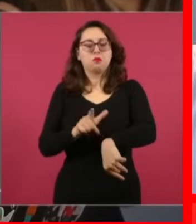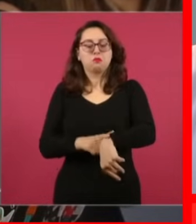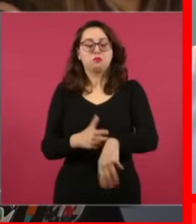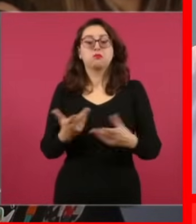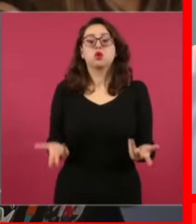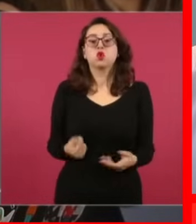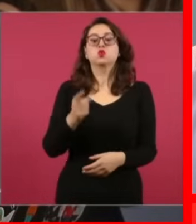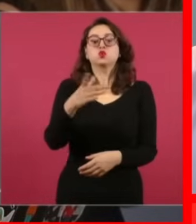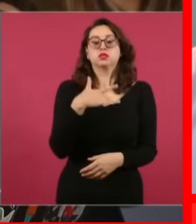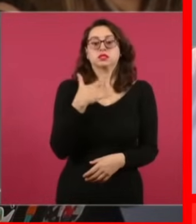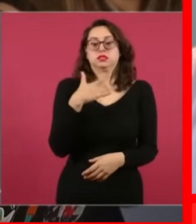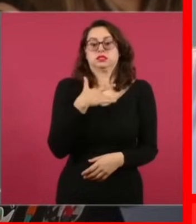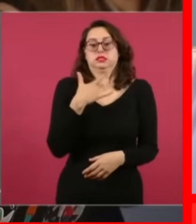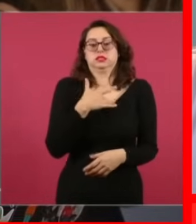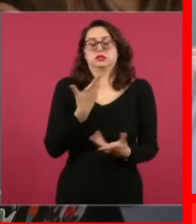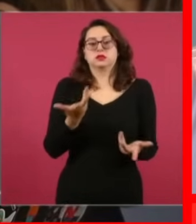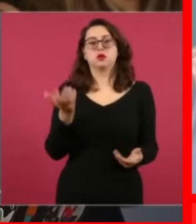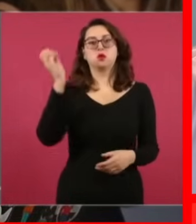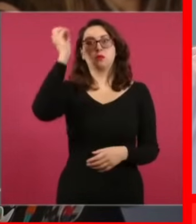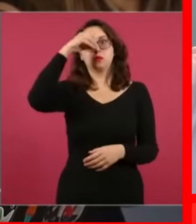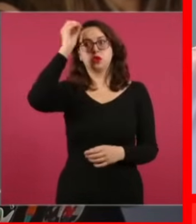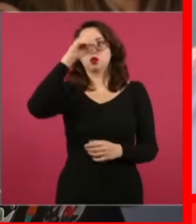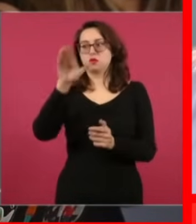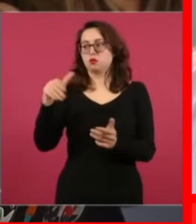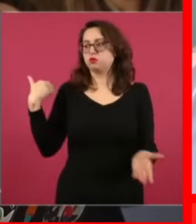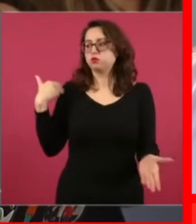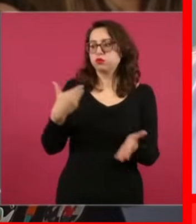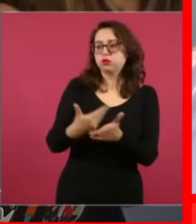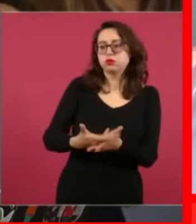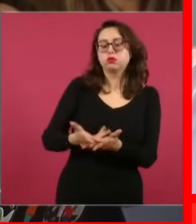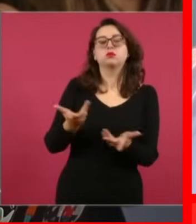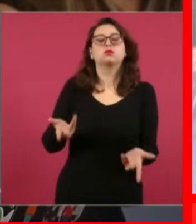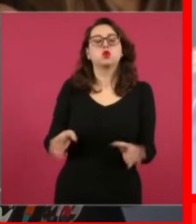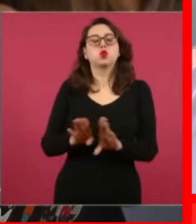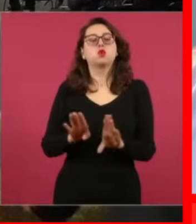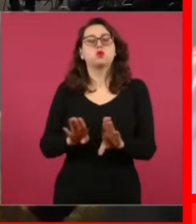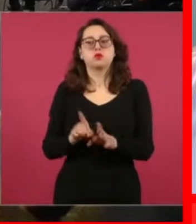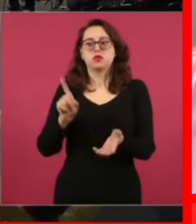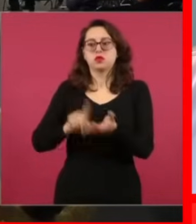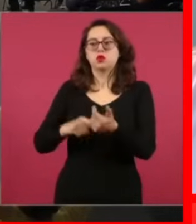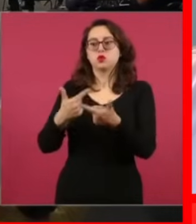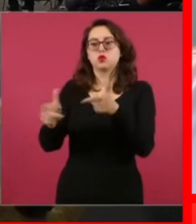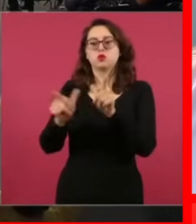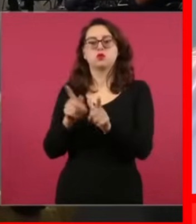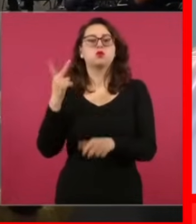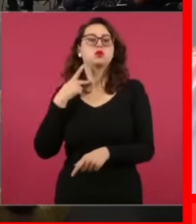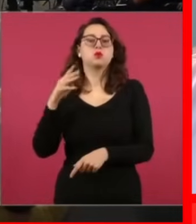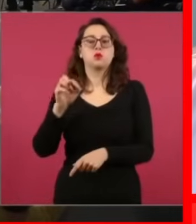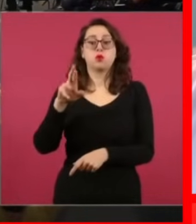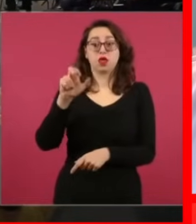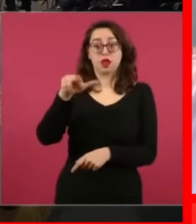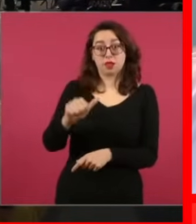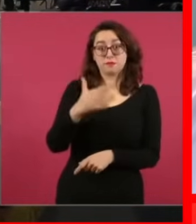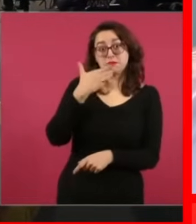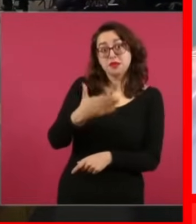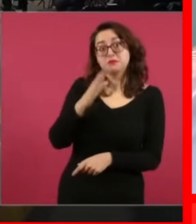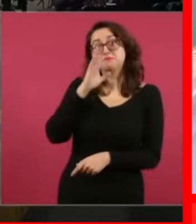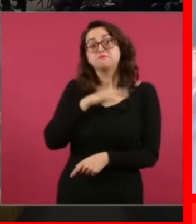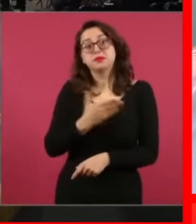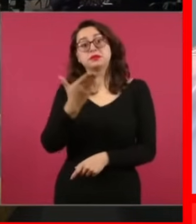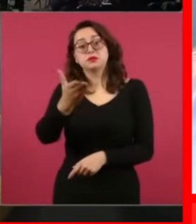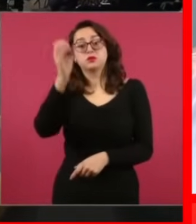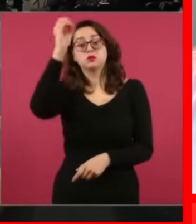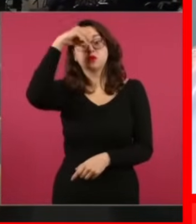se llevó a cabo esta jornada al finalizar el proceso interno de Morena. Bueno, pues creo